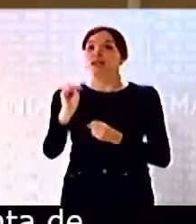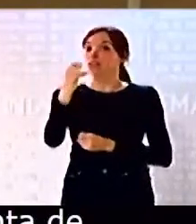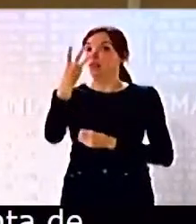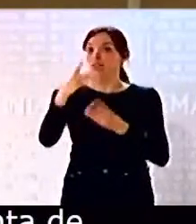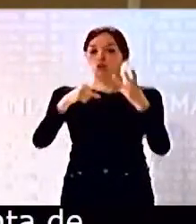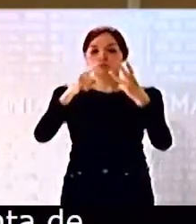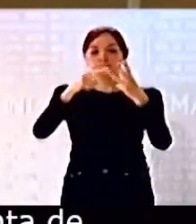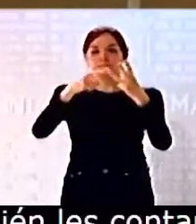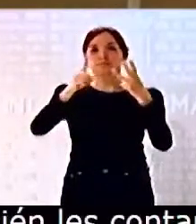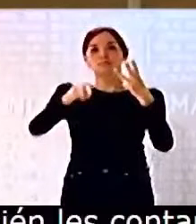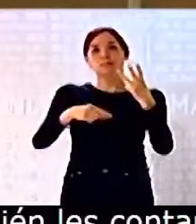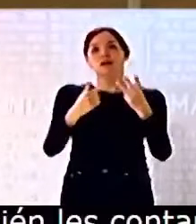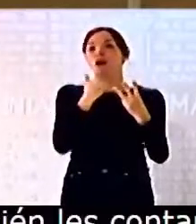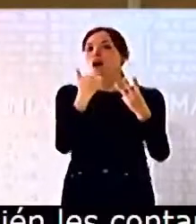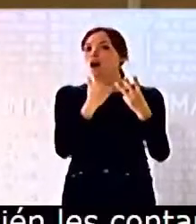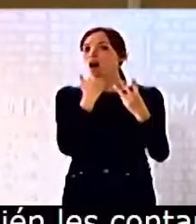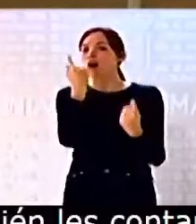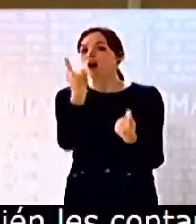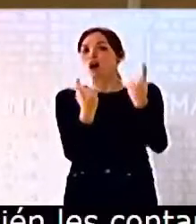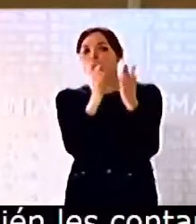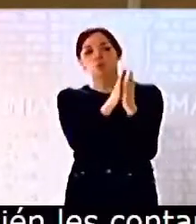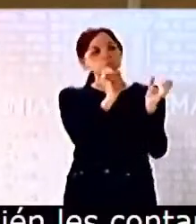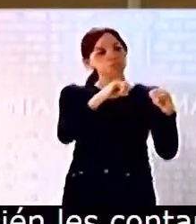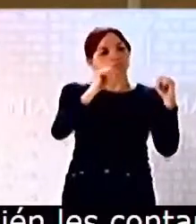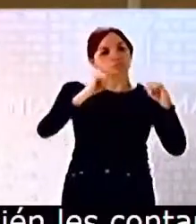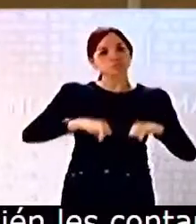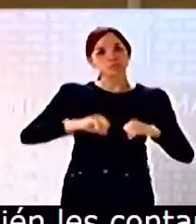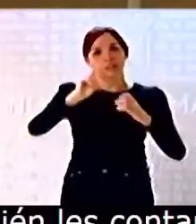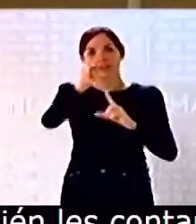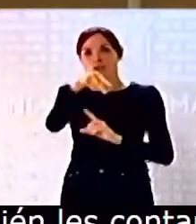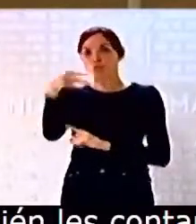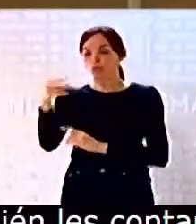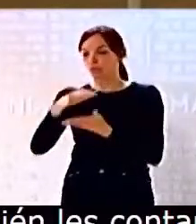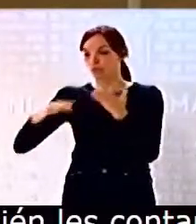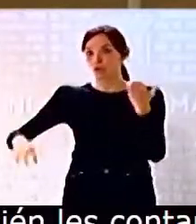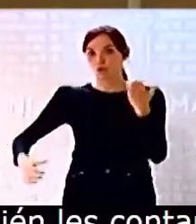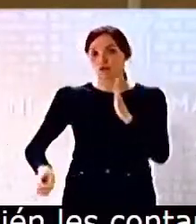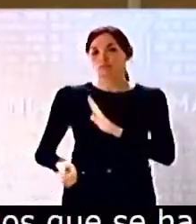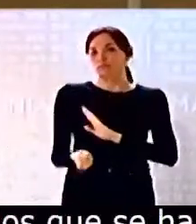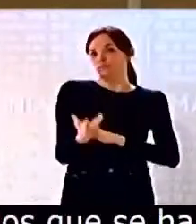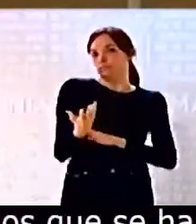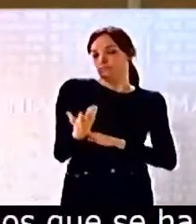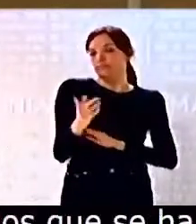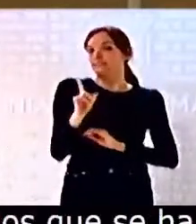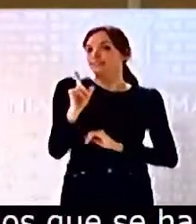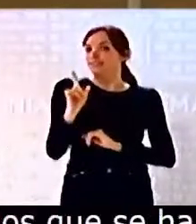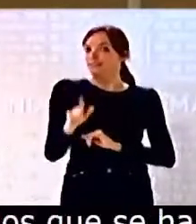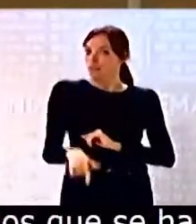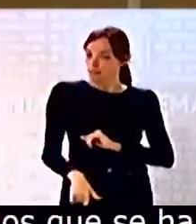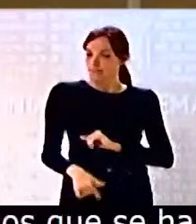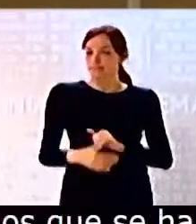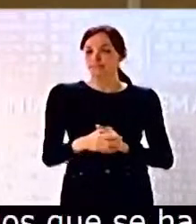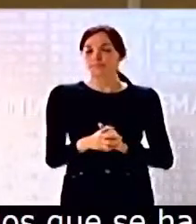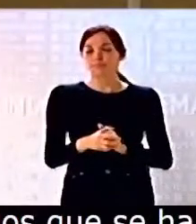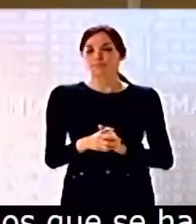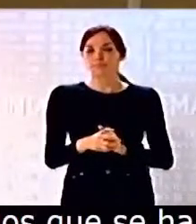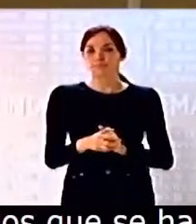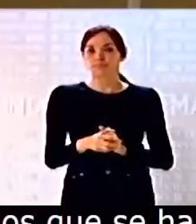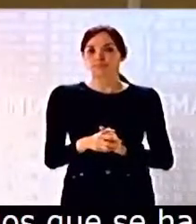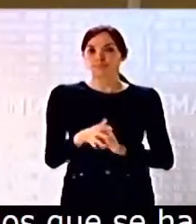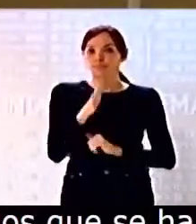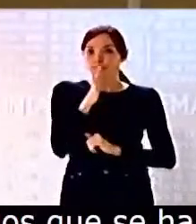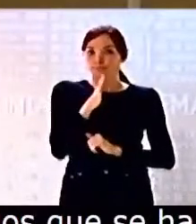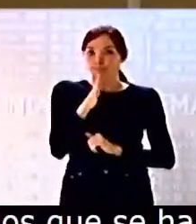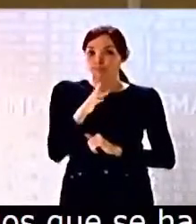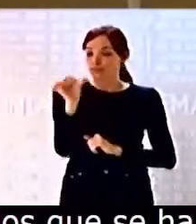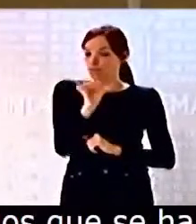las resoluciones, algunos de los acuerdos a los que se ha llegado en la sesión que tenemos